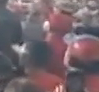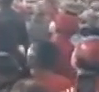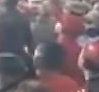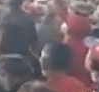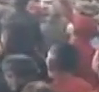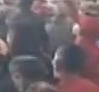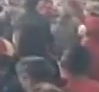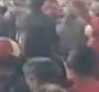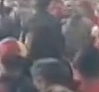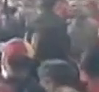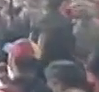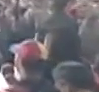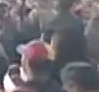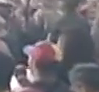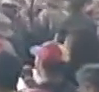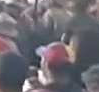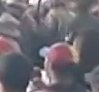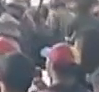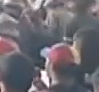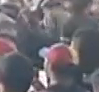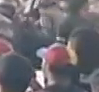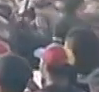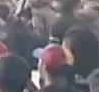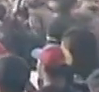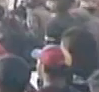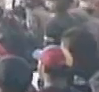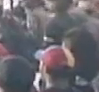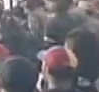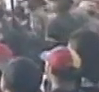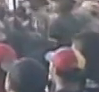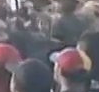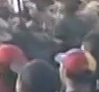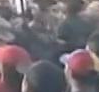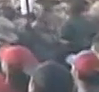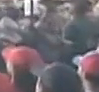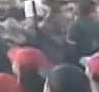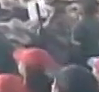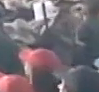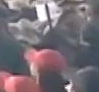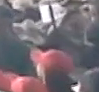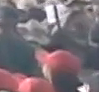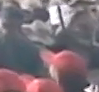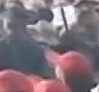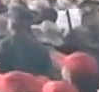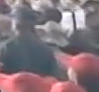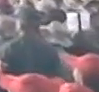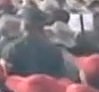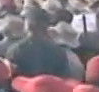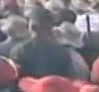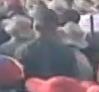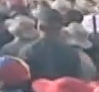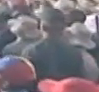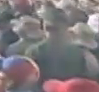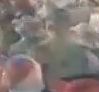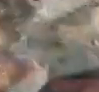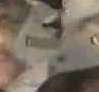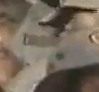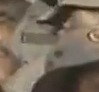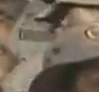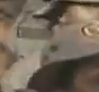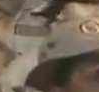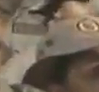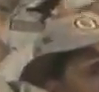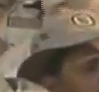patria. 28 años después, nuestros hermanos y hermanas que ese día abandonaron